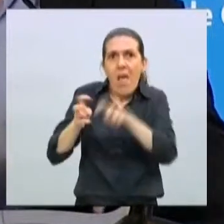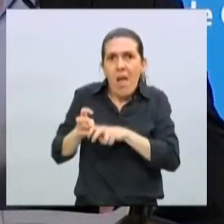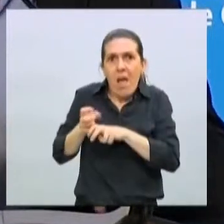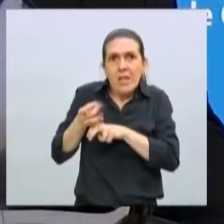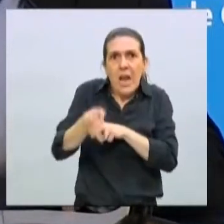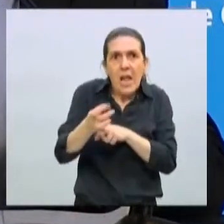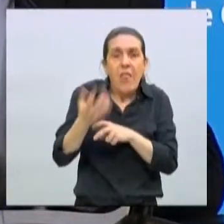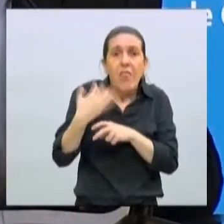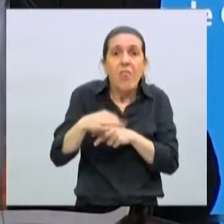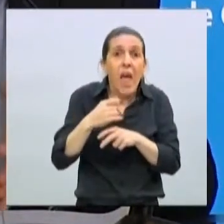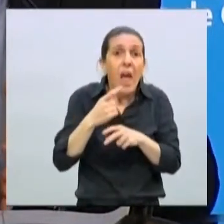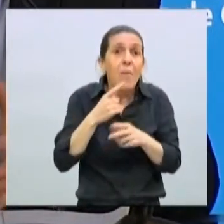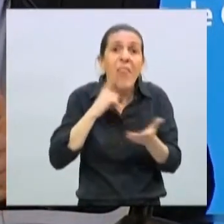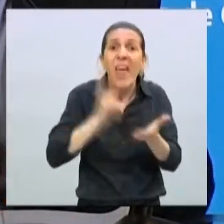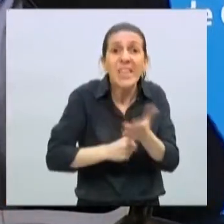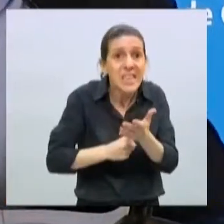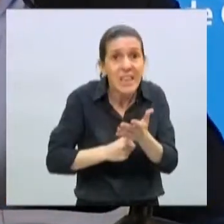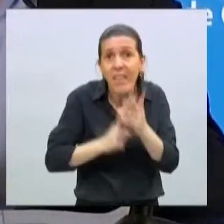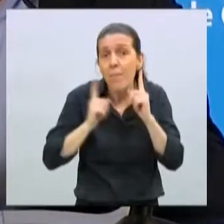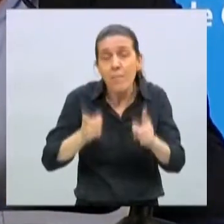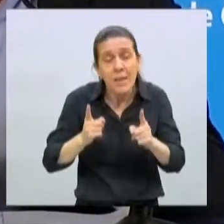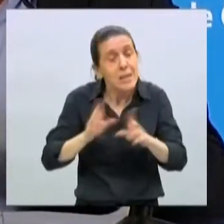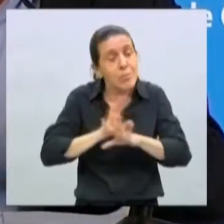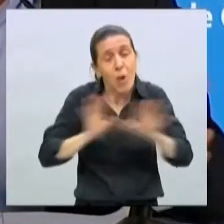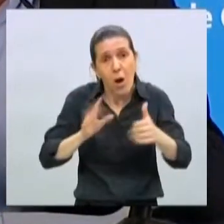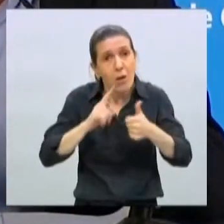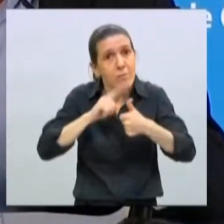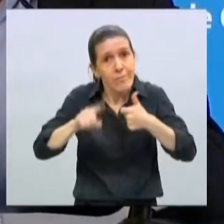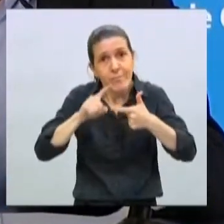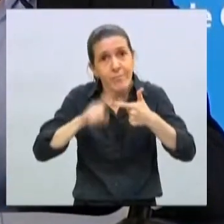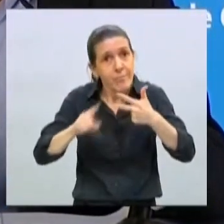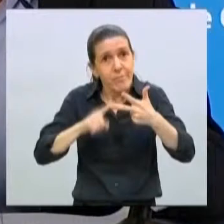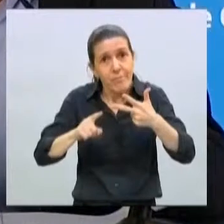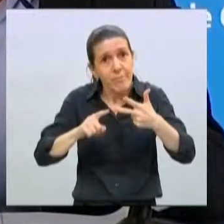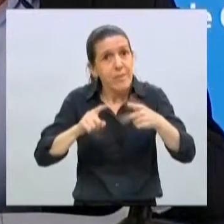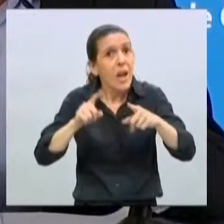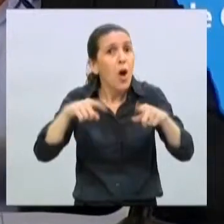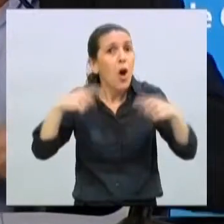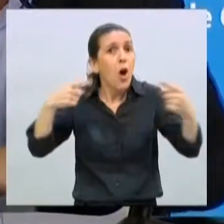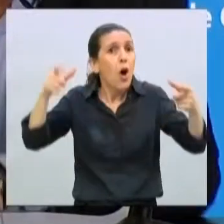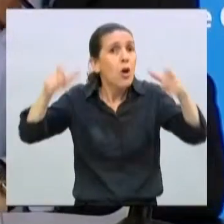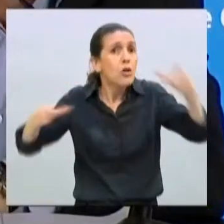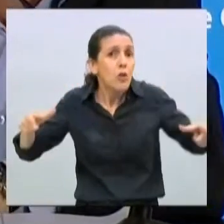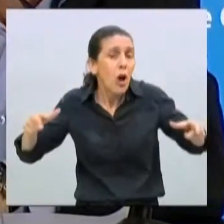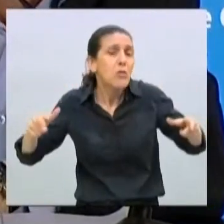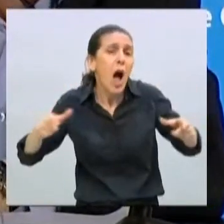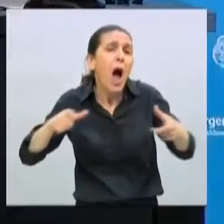que tenemos que hacer es tomar las decisiones que hay que tomar y que el resto escriba en Twitter.